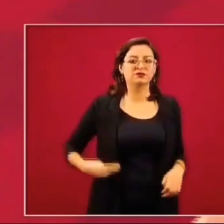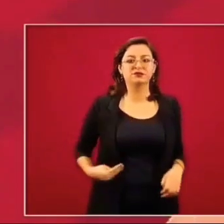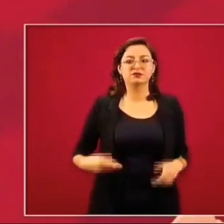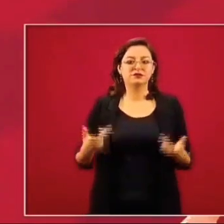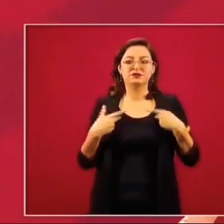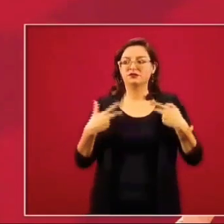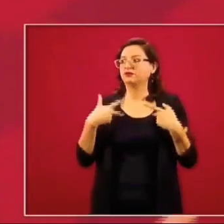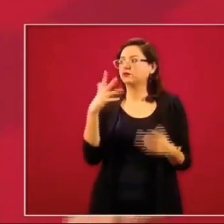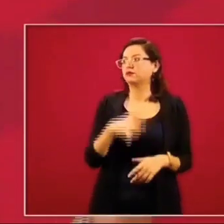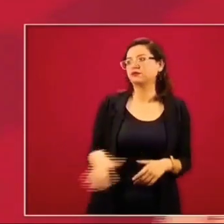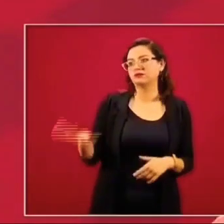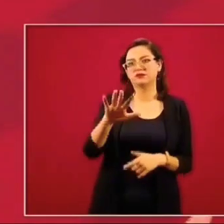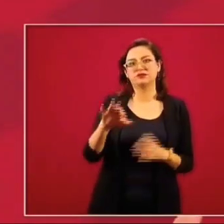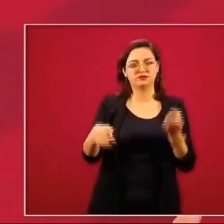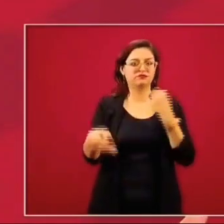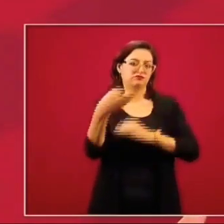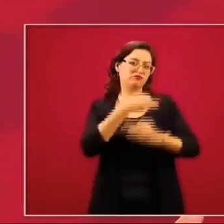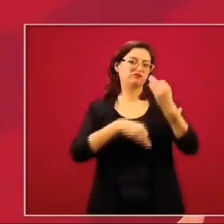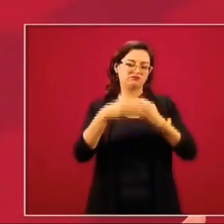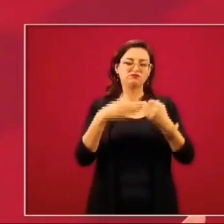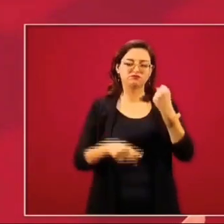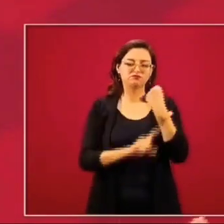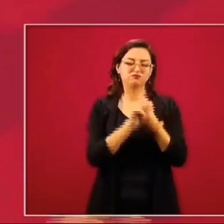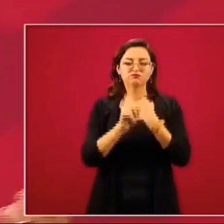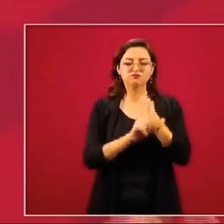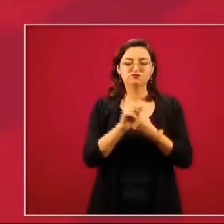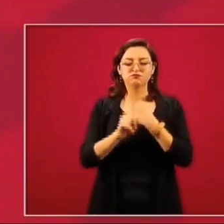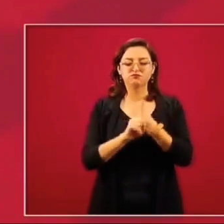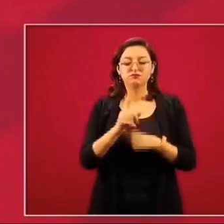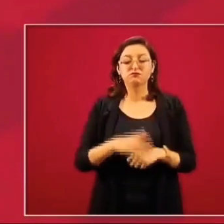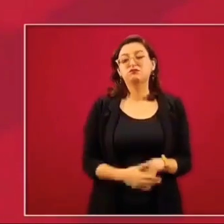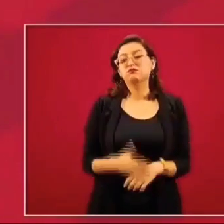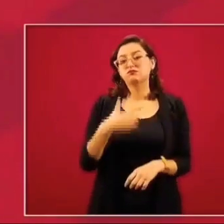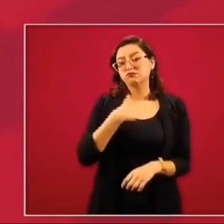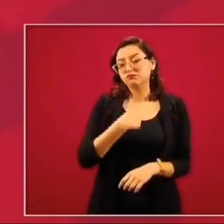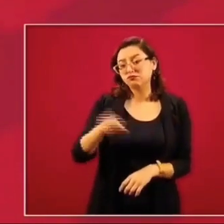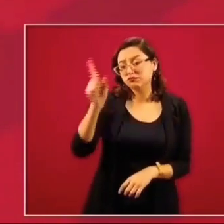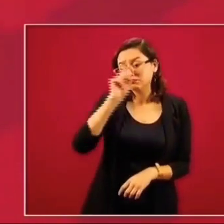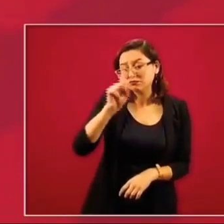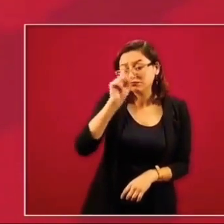al pueblo, todos. ¿Cuál es mi recomendación?